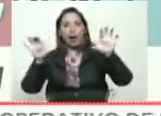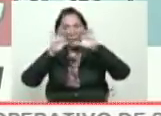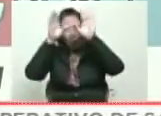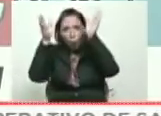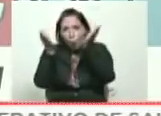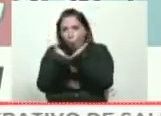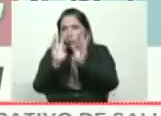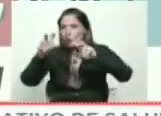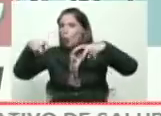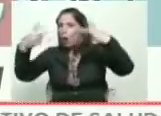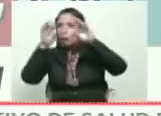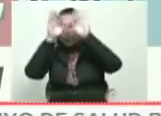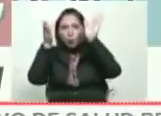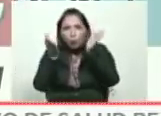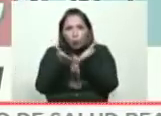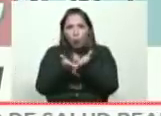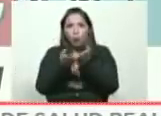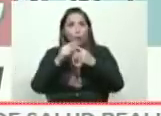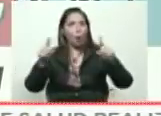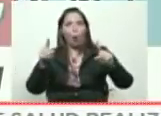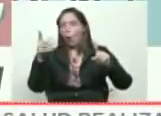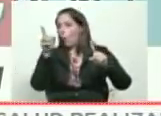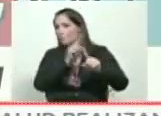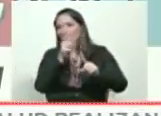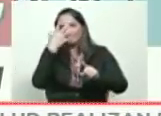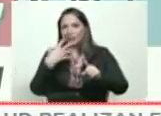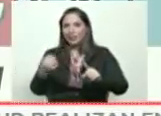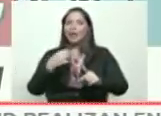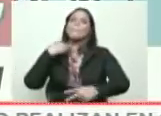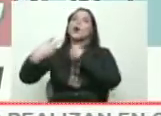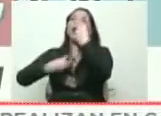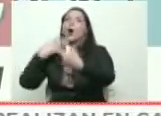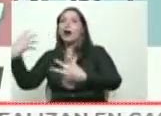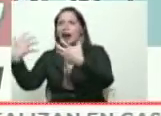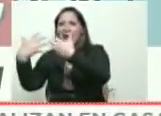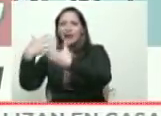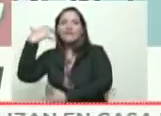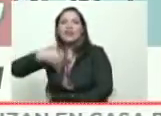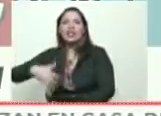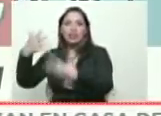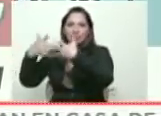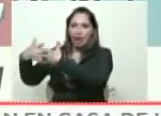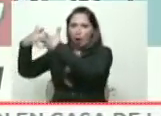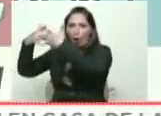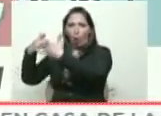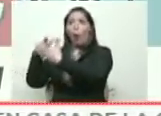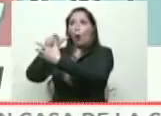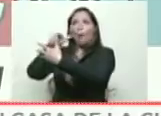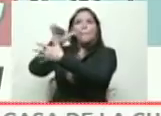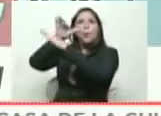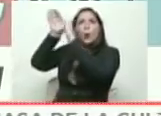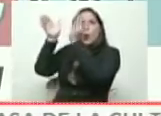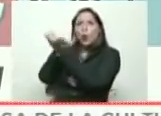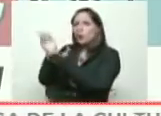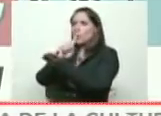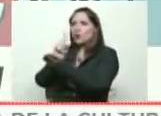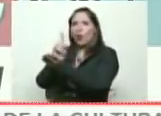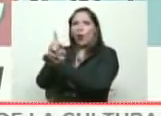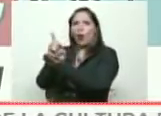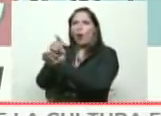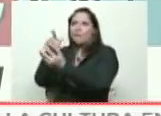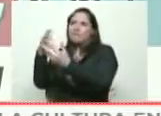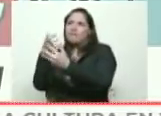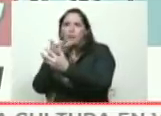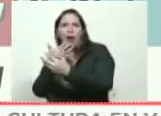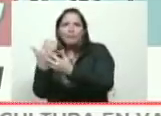un nuevo mundo, que es lo otro que no entienden los voceros de la Guerra Fría de Estados Unidos. El mundo ya no es el mundo postsoviético,